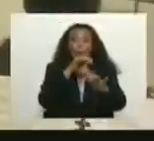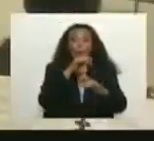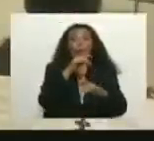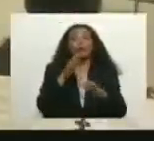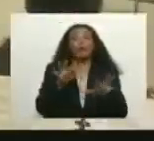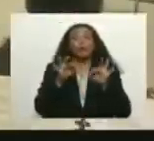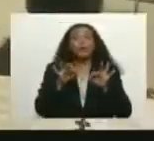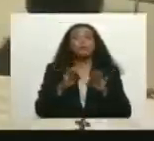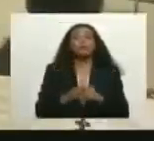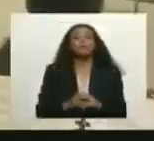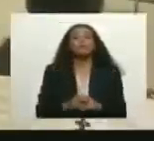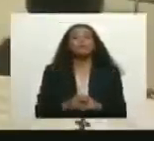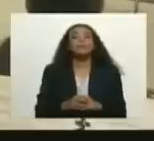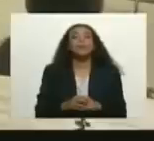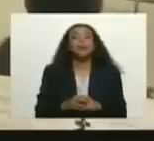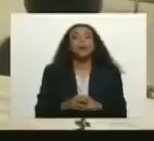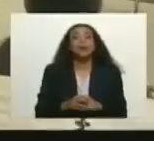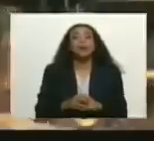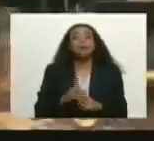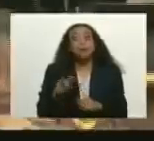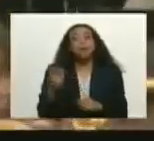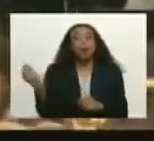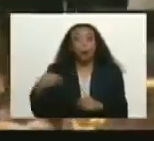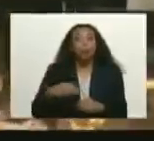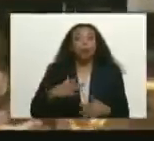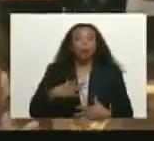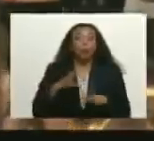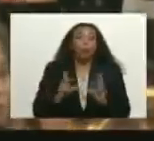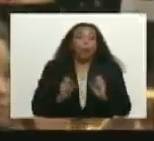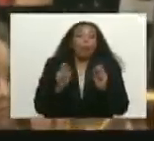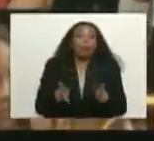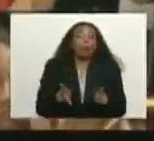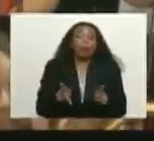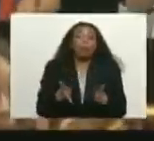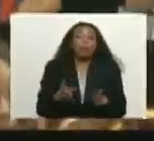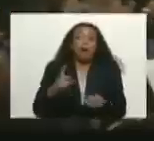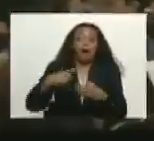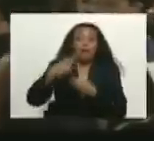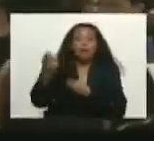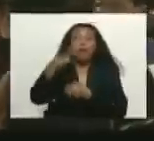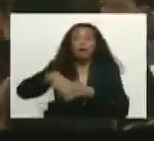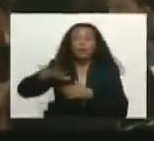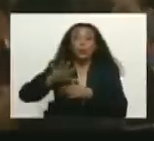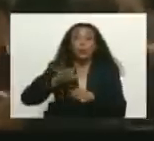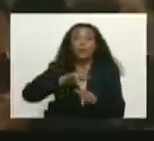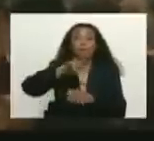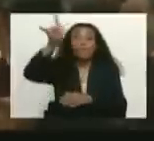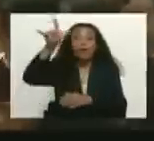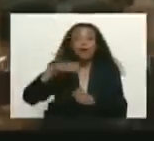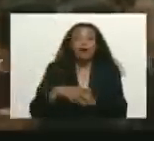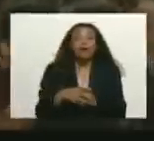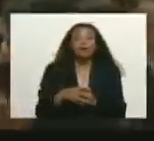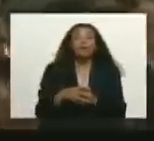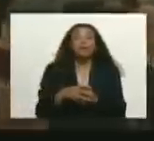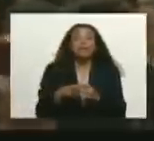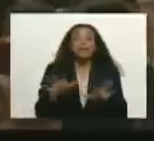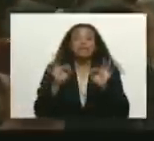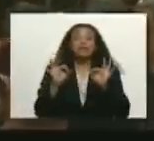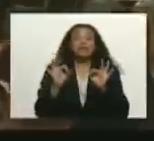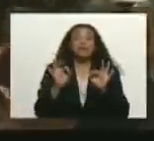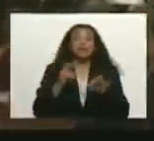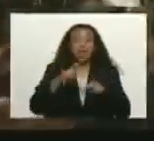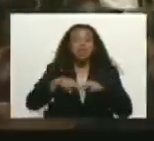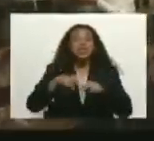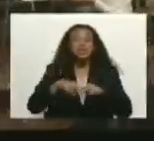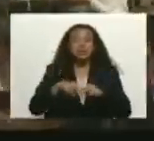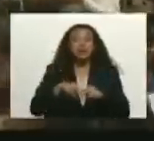Bolívar, que con la cual también tuve la oportunidad de actuar afuera, inclusive antes como también miembro de la Sinfónica Nacional Infantil.